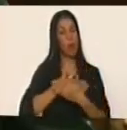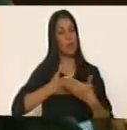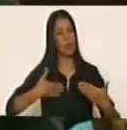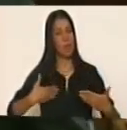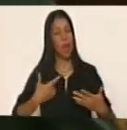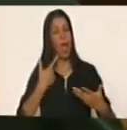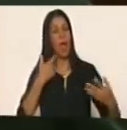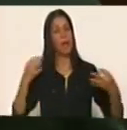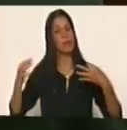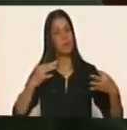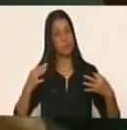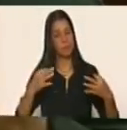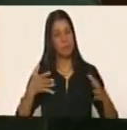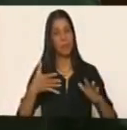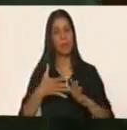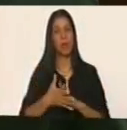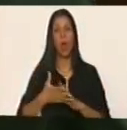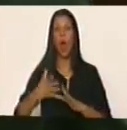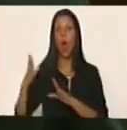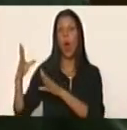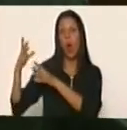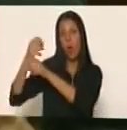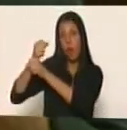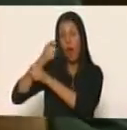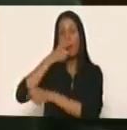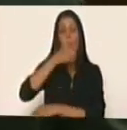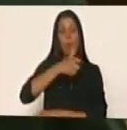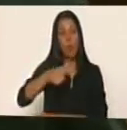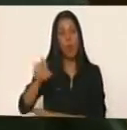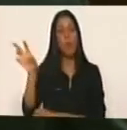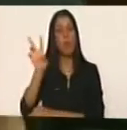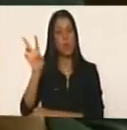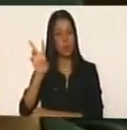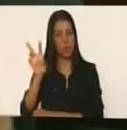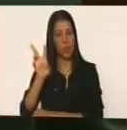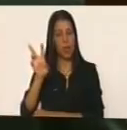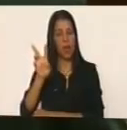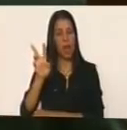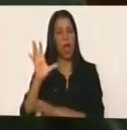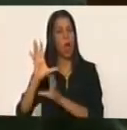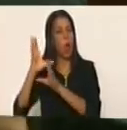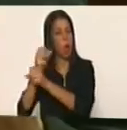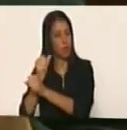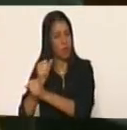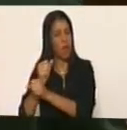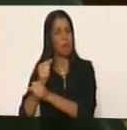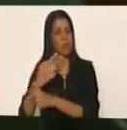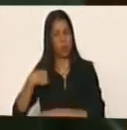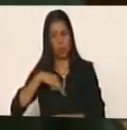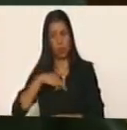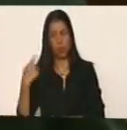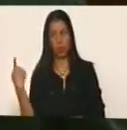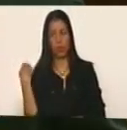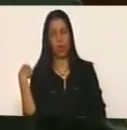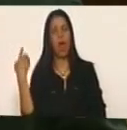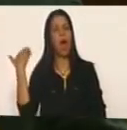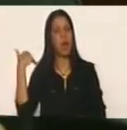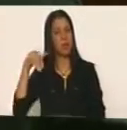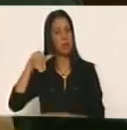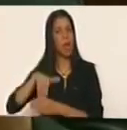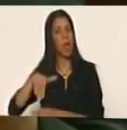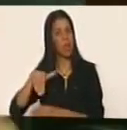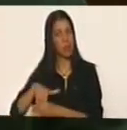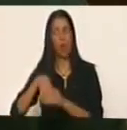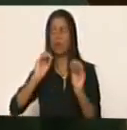resaltar la alta confianza que el pueblo venezolano ha tenido en las convocatorias a elecciones que